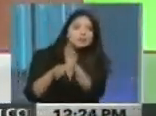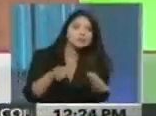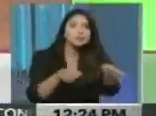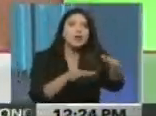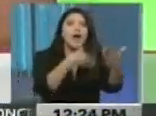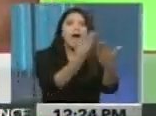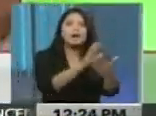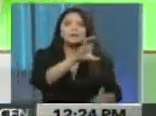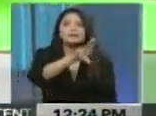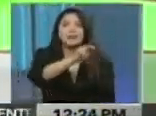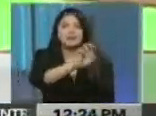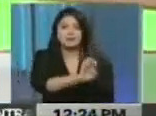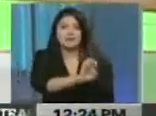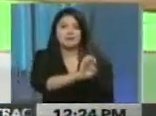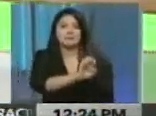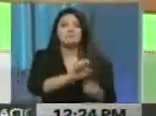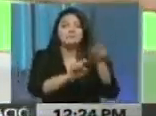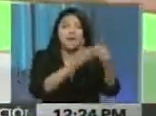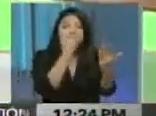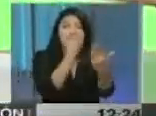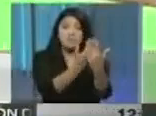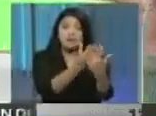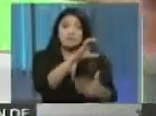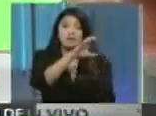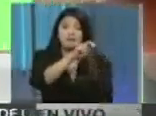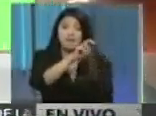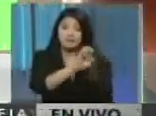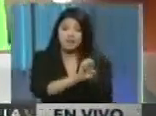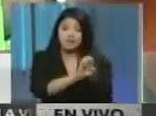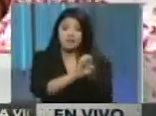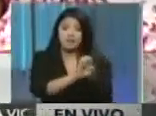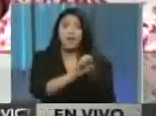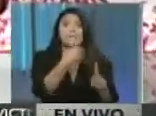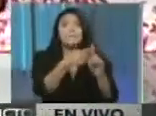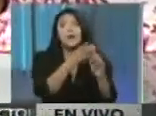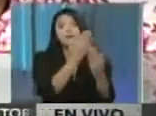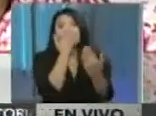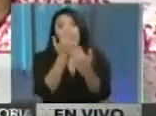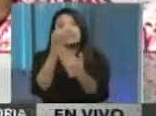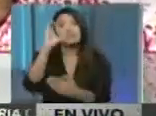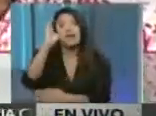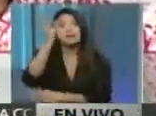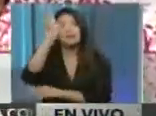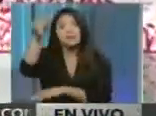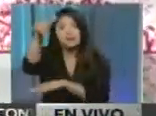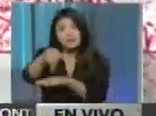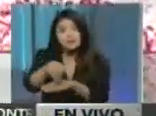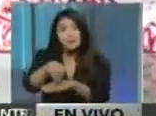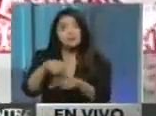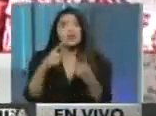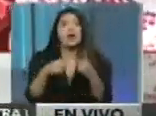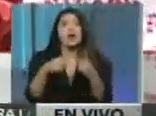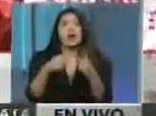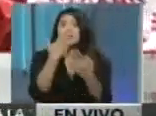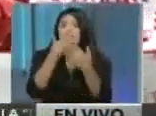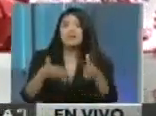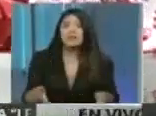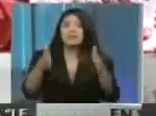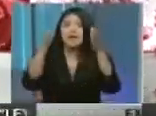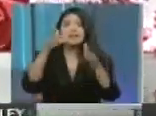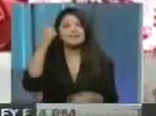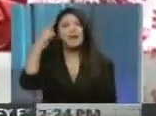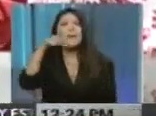CNE. Y ahí frente a la Asamblea Nacional, frente al edificio de